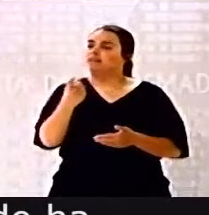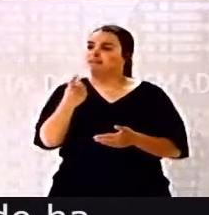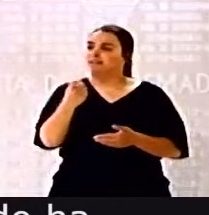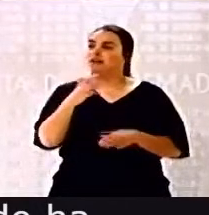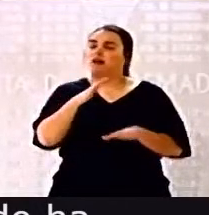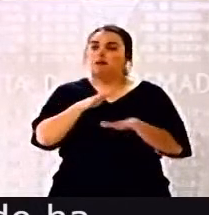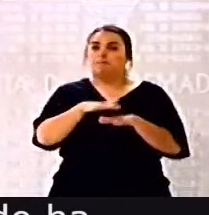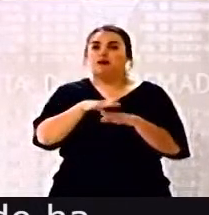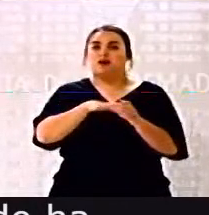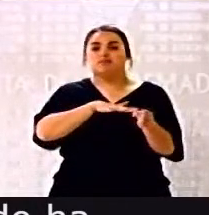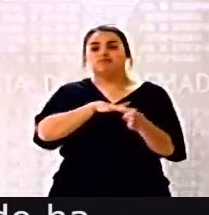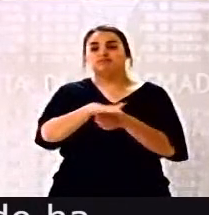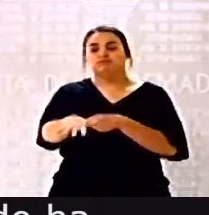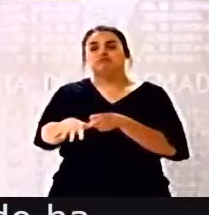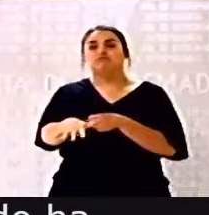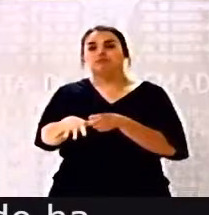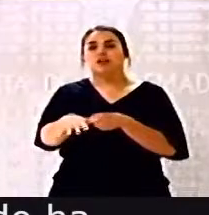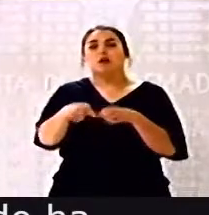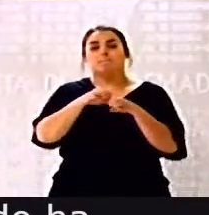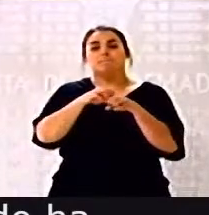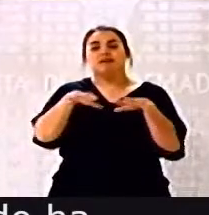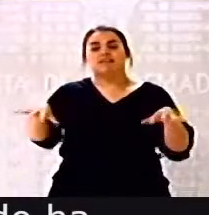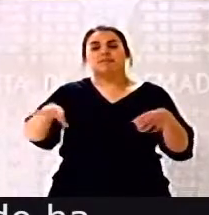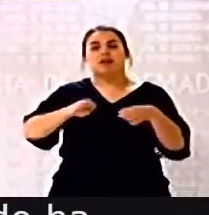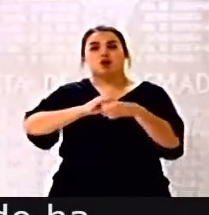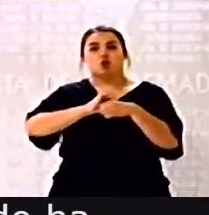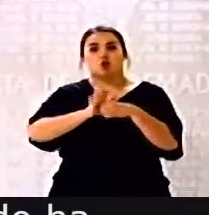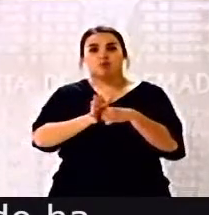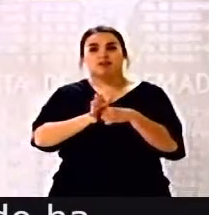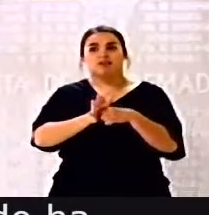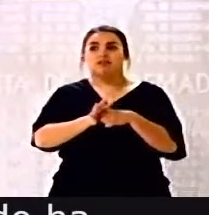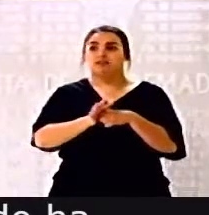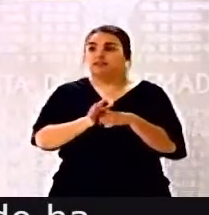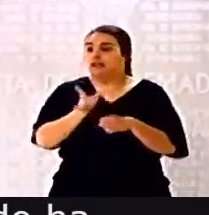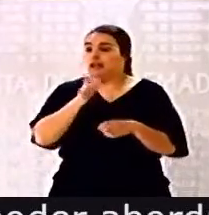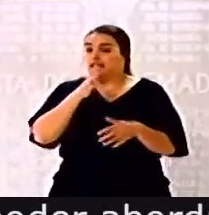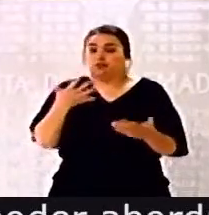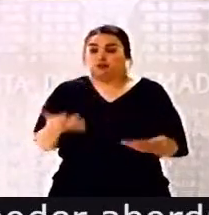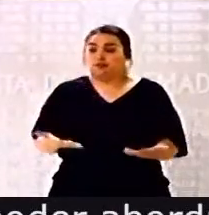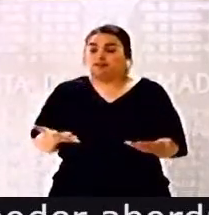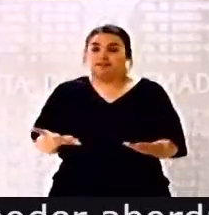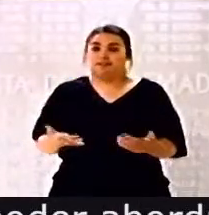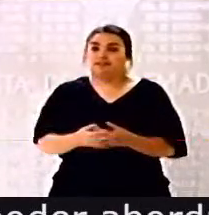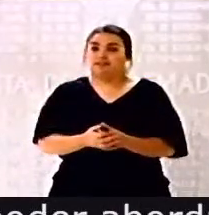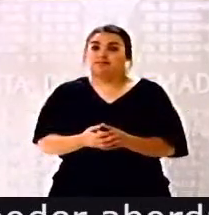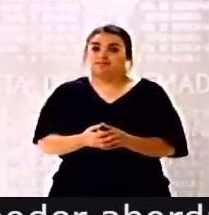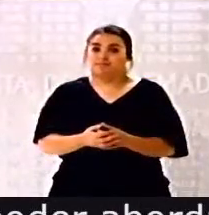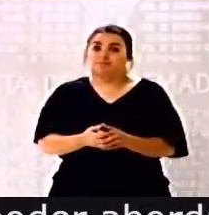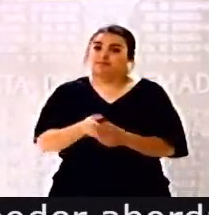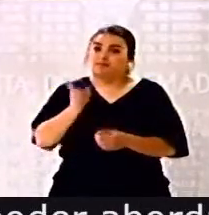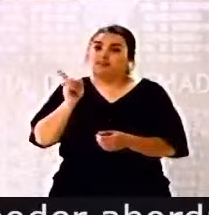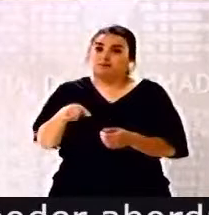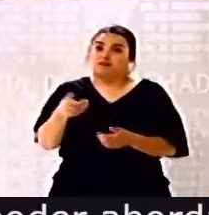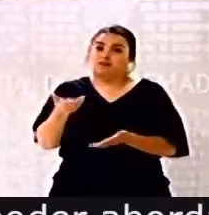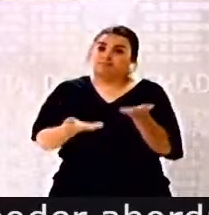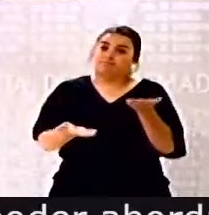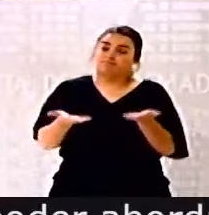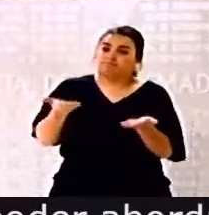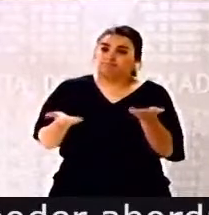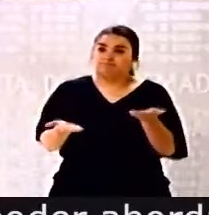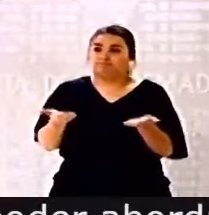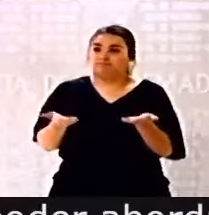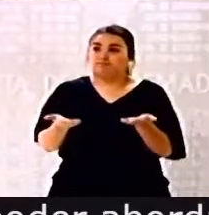para poder abordar la pandemia del COVID-19, en ese sentido tiene que ser también recompensado y tiene que